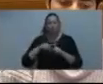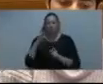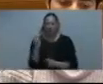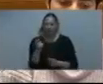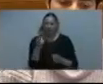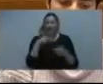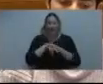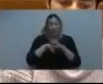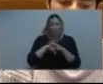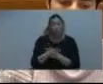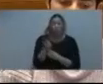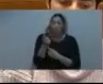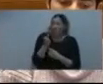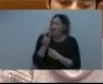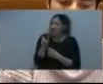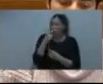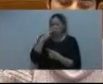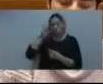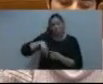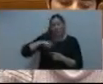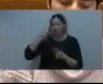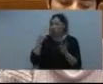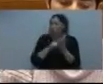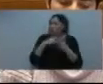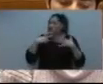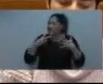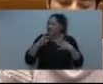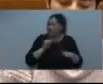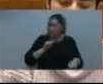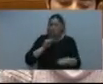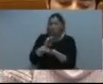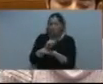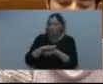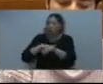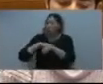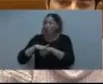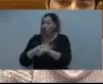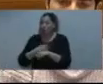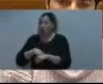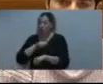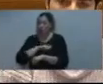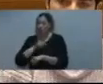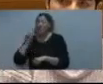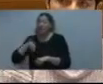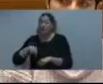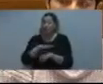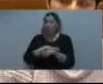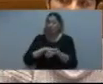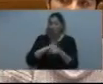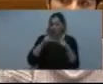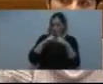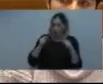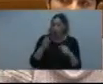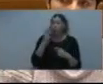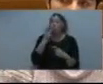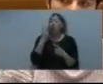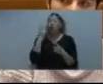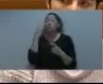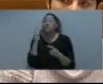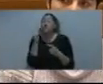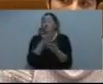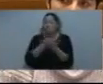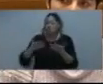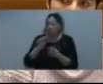dinero no me sirve, porque en el año 2007 en Asturias invirtieron, entre el Gobierno central y el Gobierno autonómico, casi 2.000 millones de euros y no